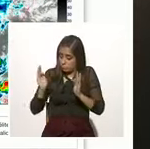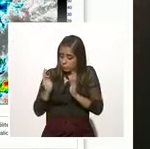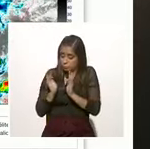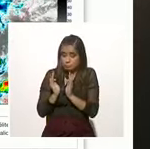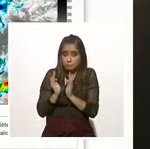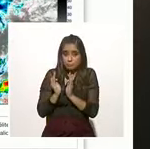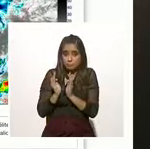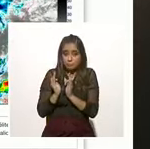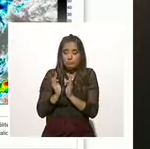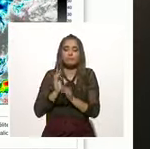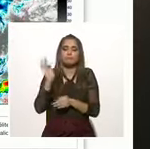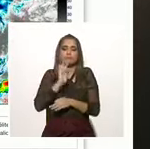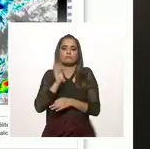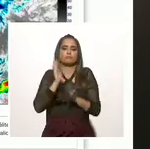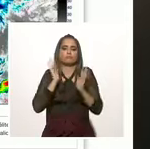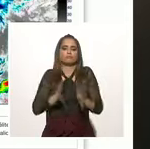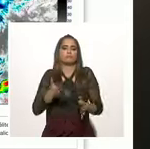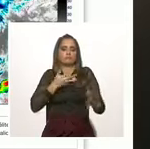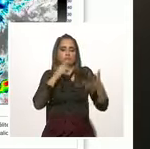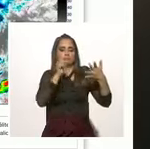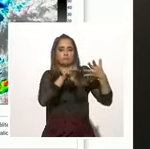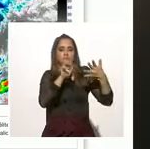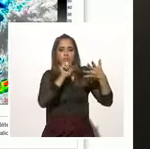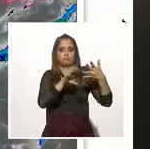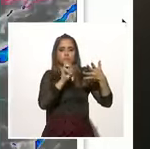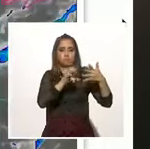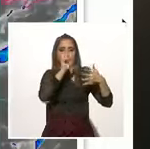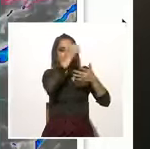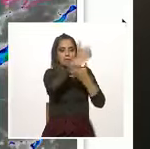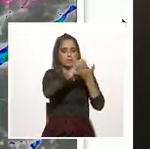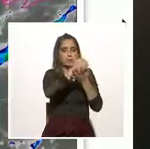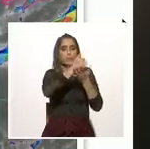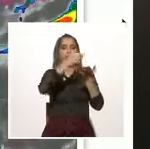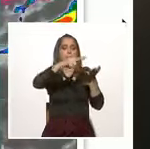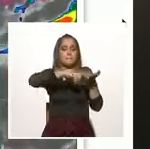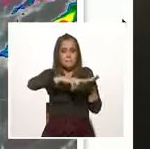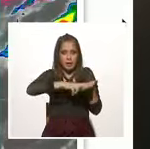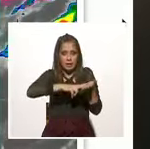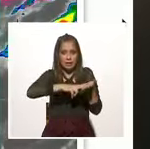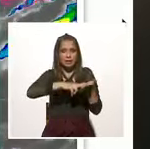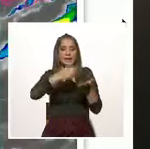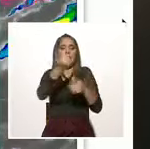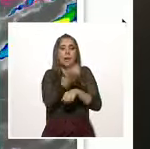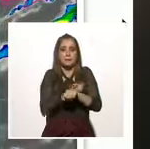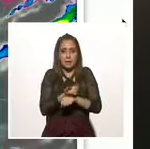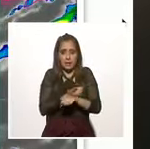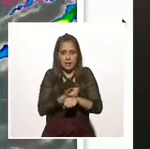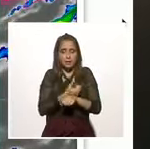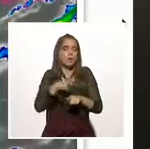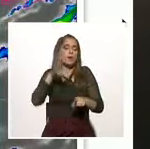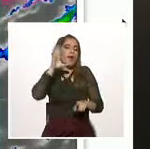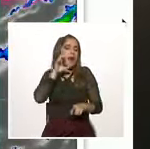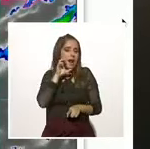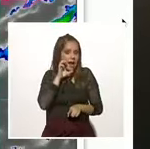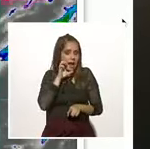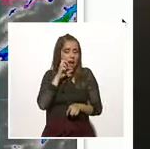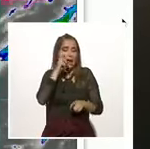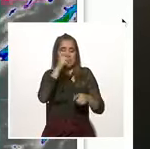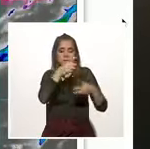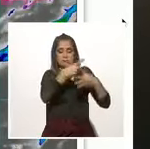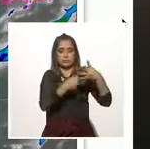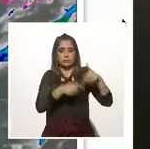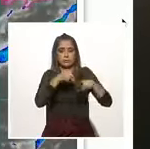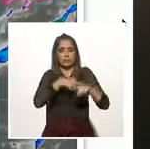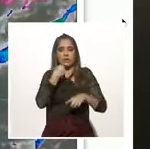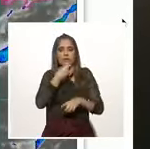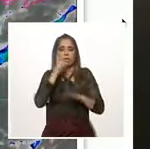es probable que ya hayamos recorrido el semáforo desde el azul al verde, al amarillo y al naranja. En estos colores es cuando ya